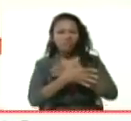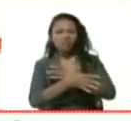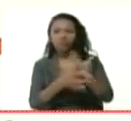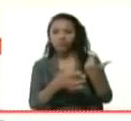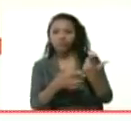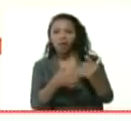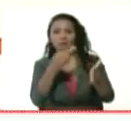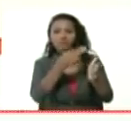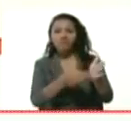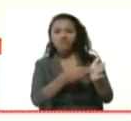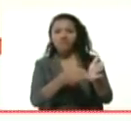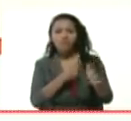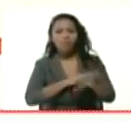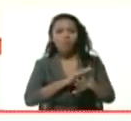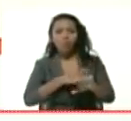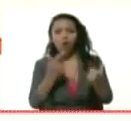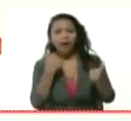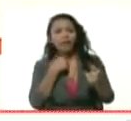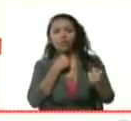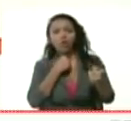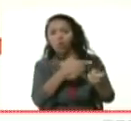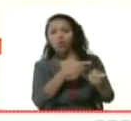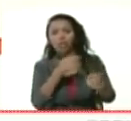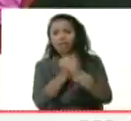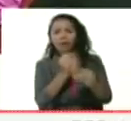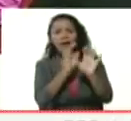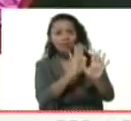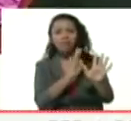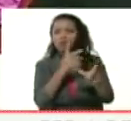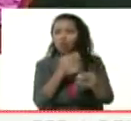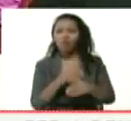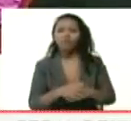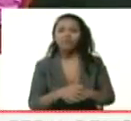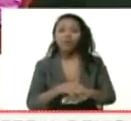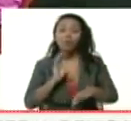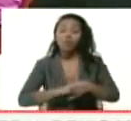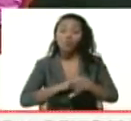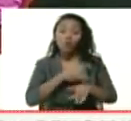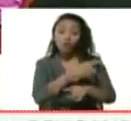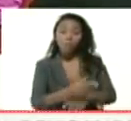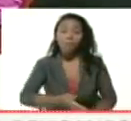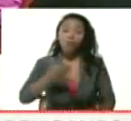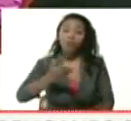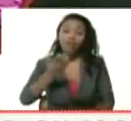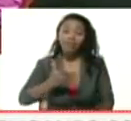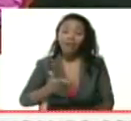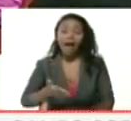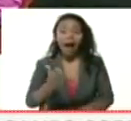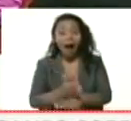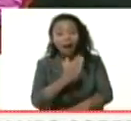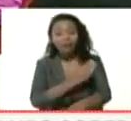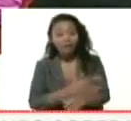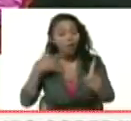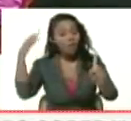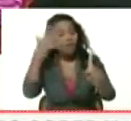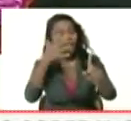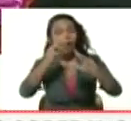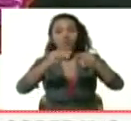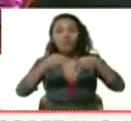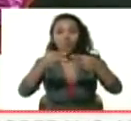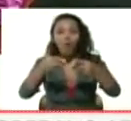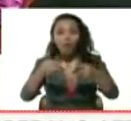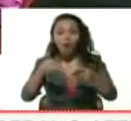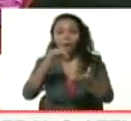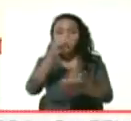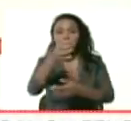Nulo. Nulo. Por eso es necesaria la formación de nuevos cuadros. Y entonces vamos